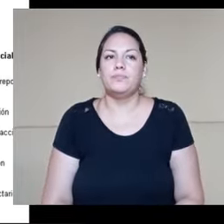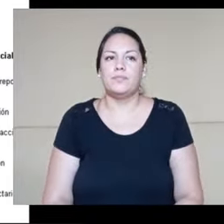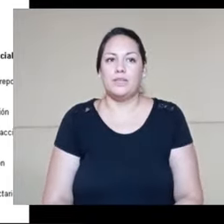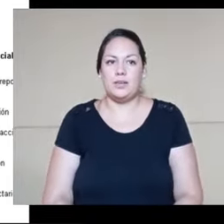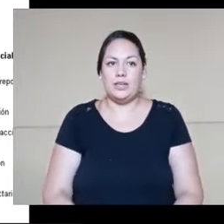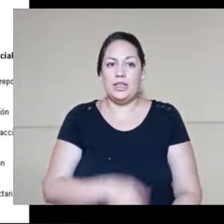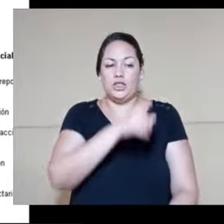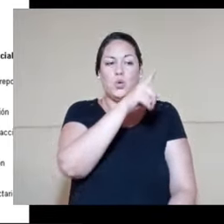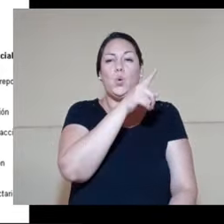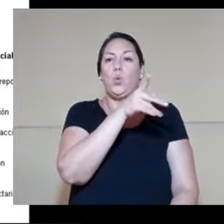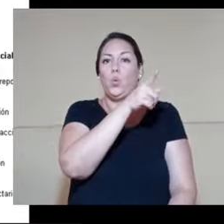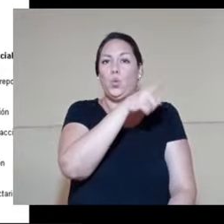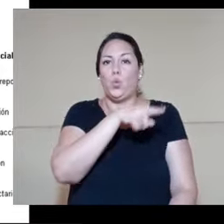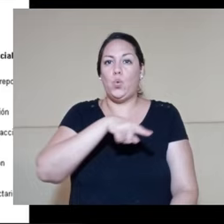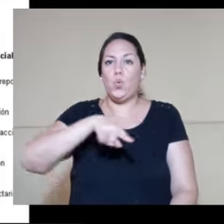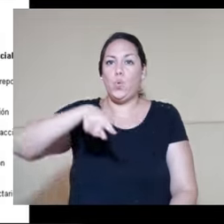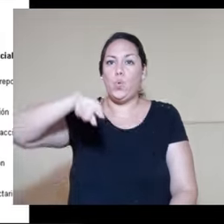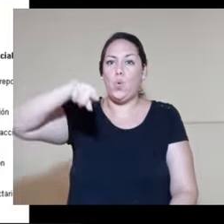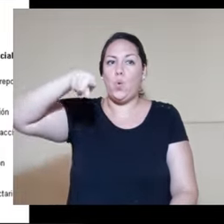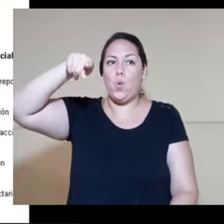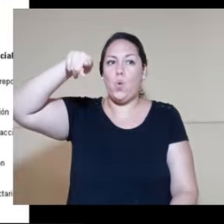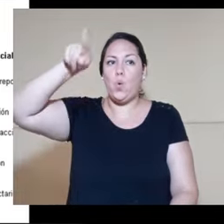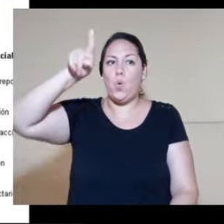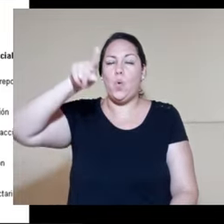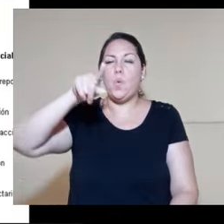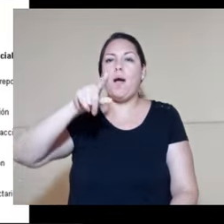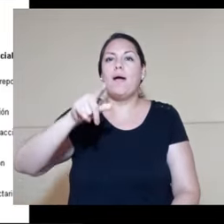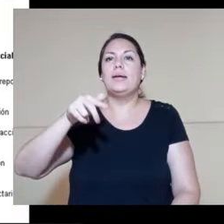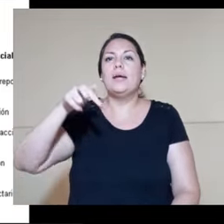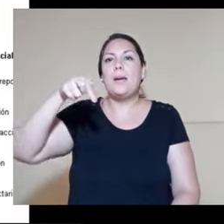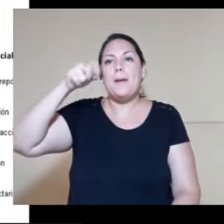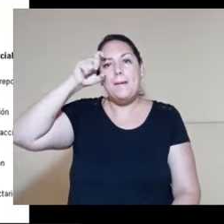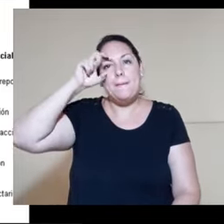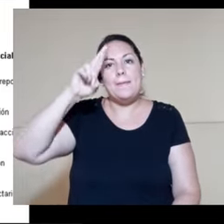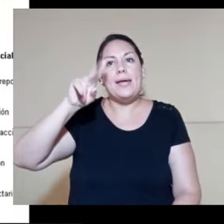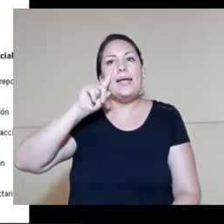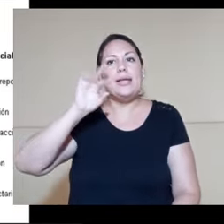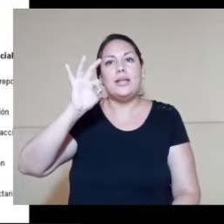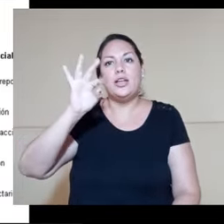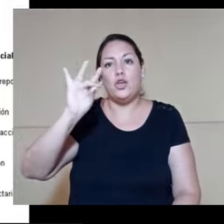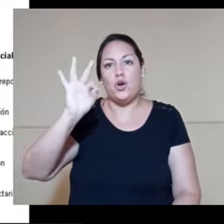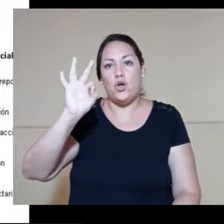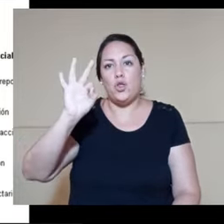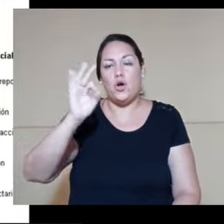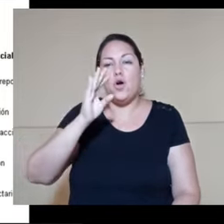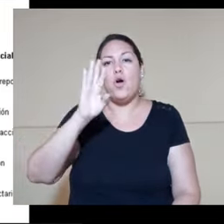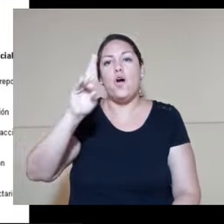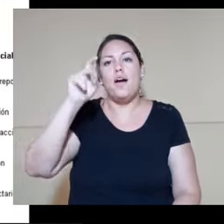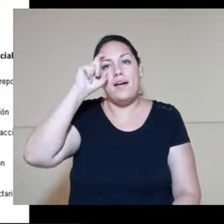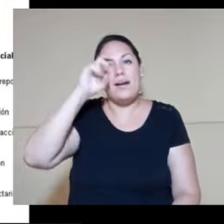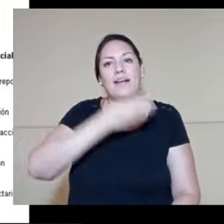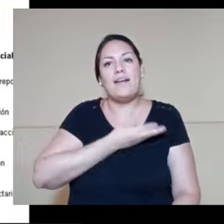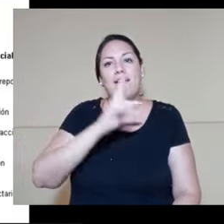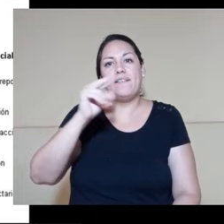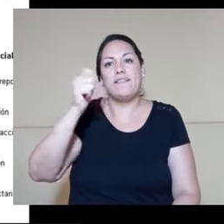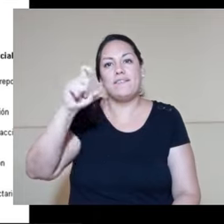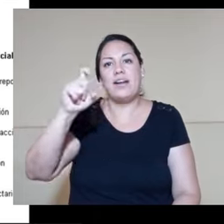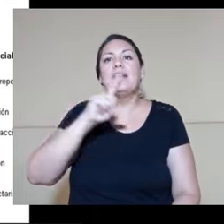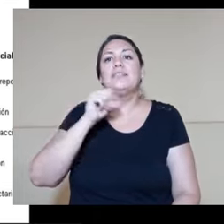Este fenómeno de despolarización y esta parte de la subida de la curva es lo que se conoce como periodo refractario